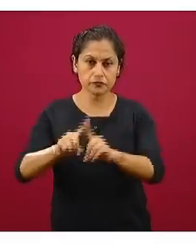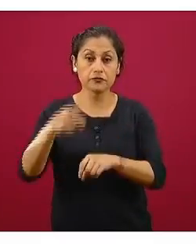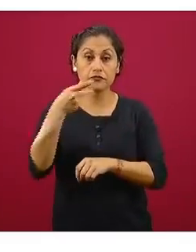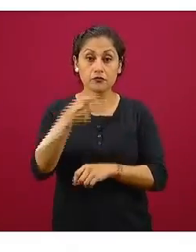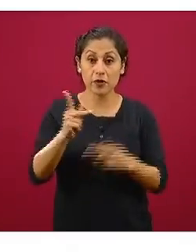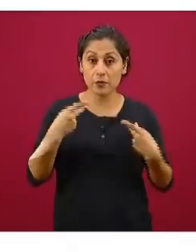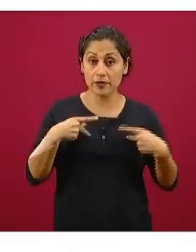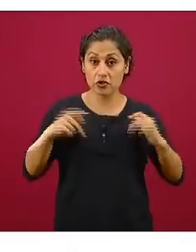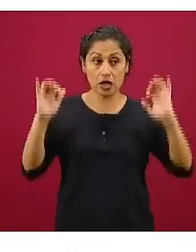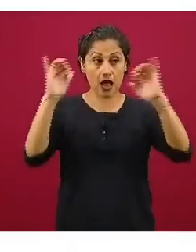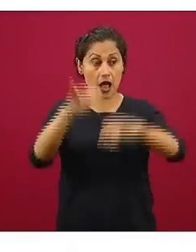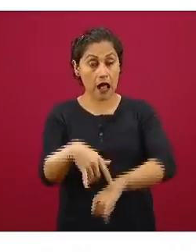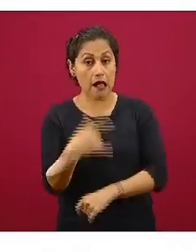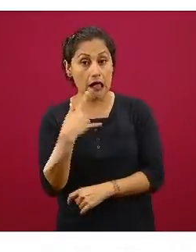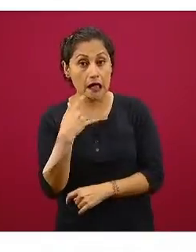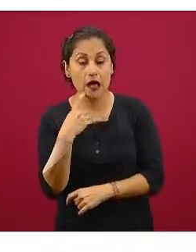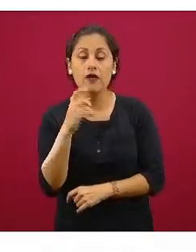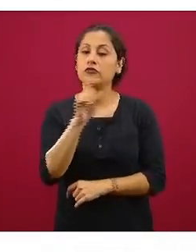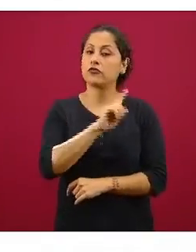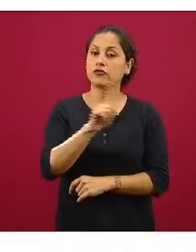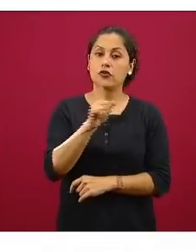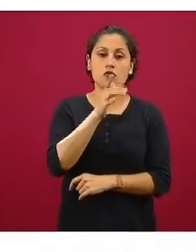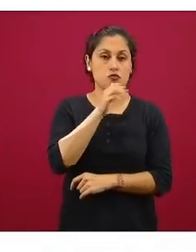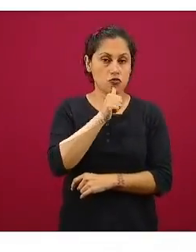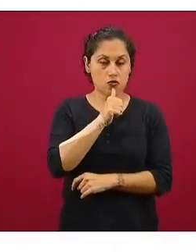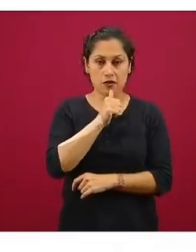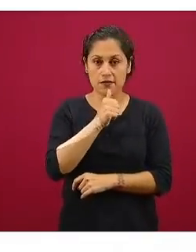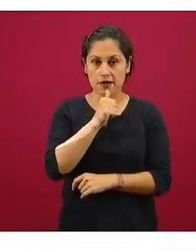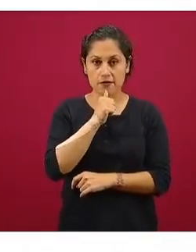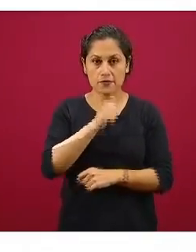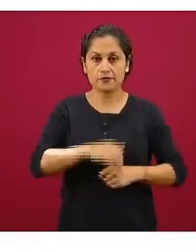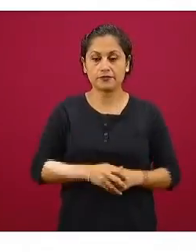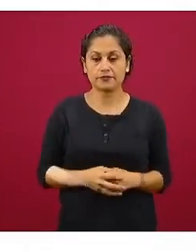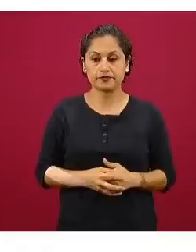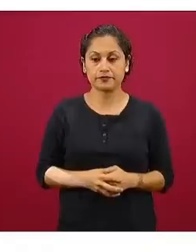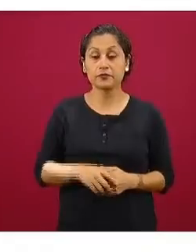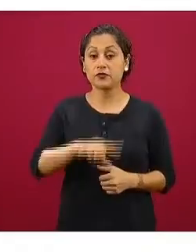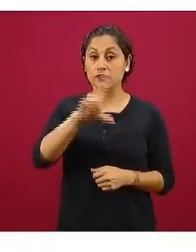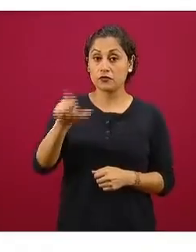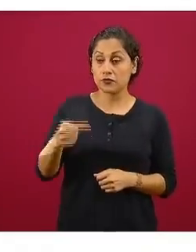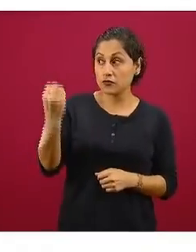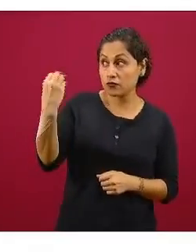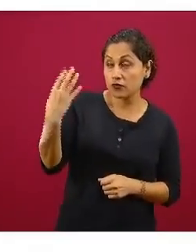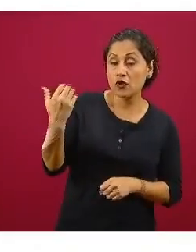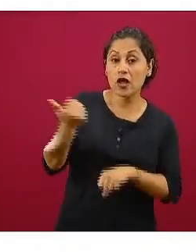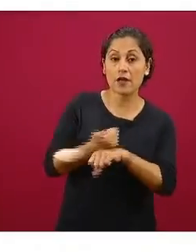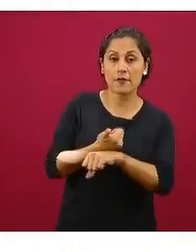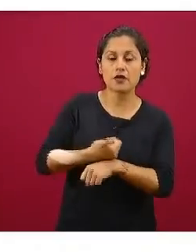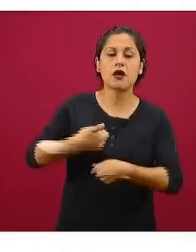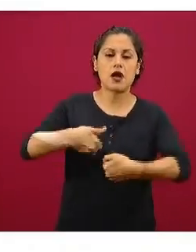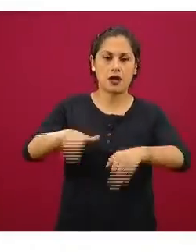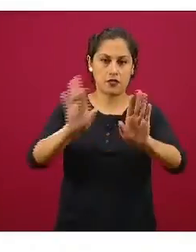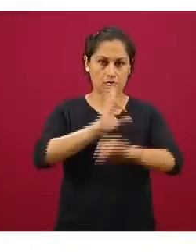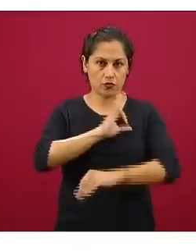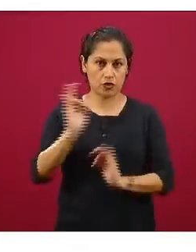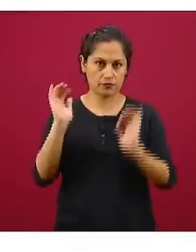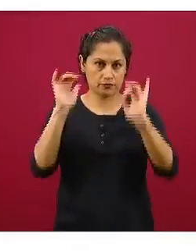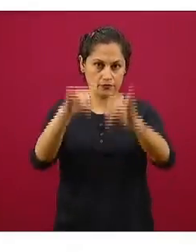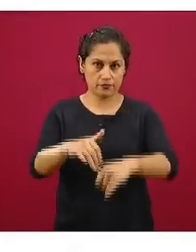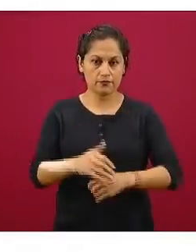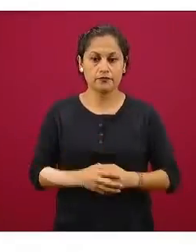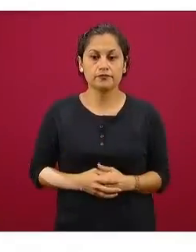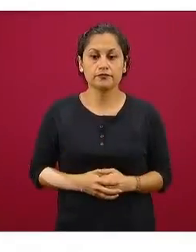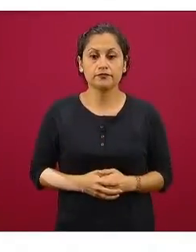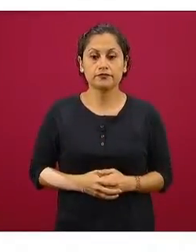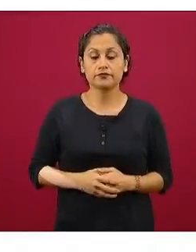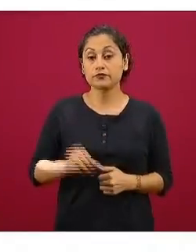y con una restricción de aforo todavía hasta el nivel de riesgo amarillo. Veamos la siguiente diapositiva. Aquí